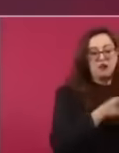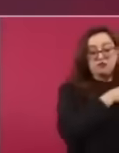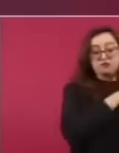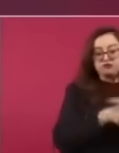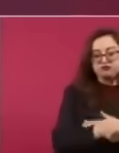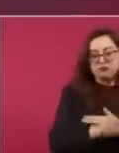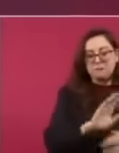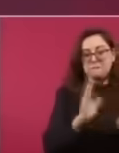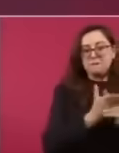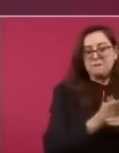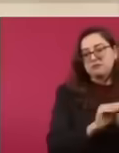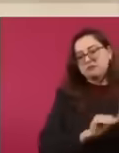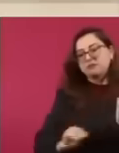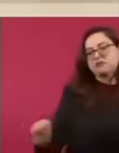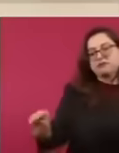porque